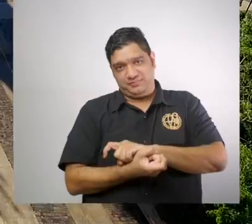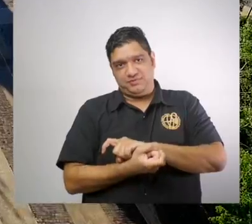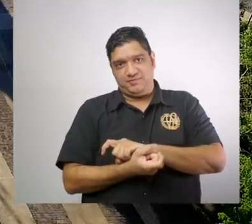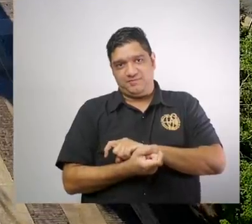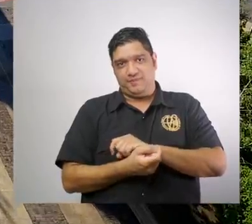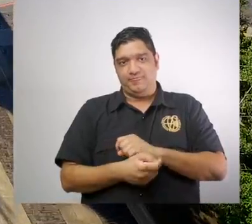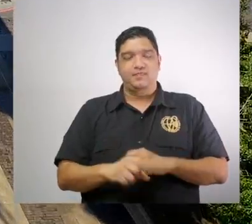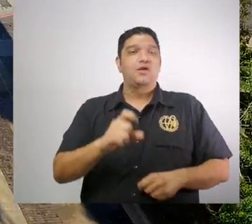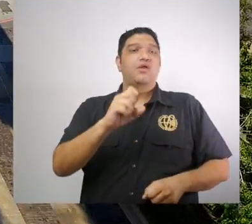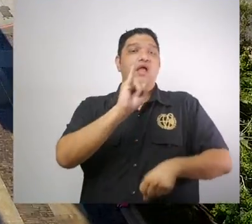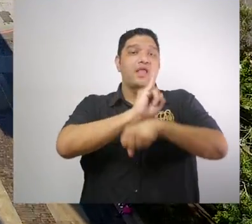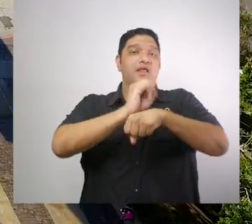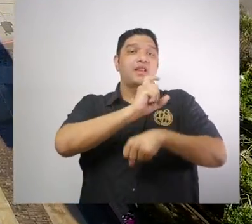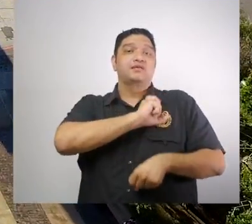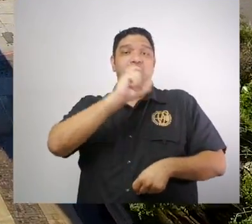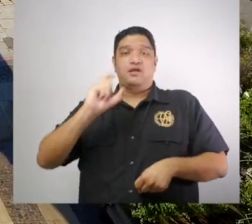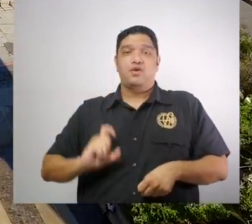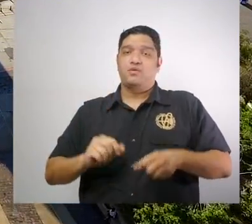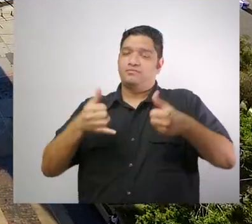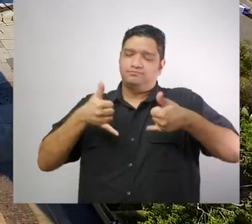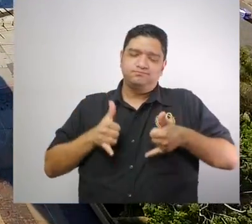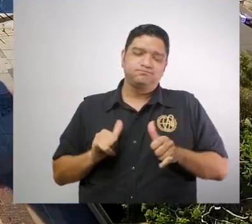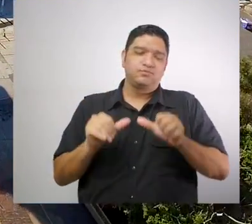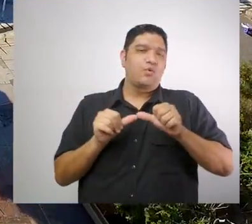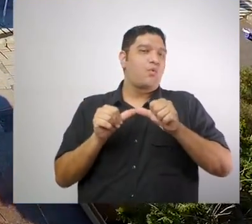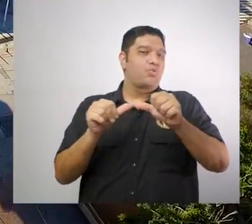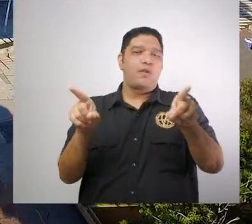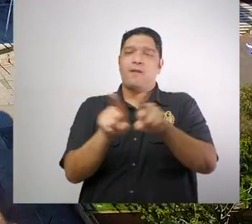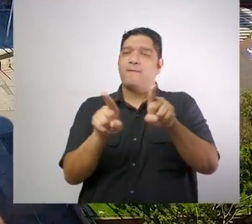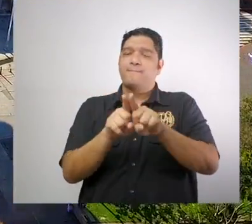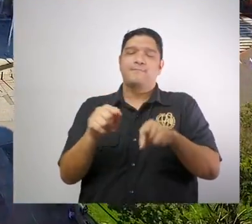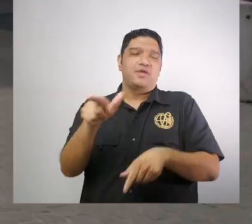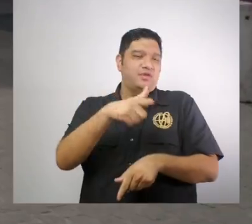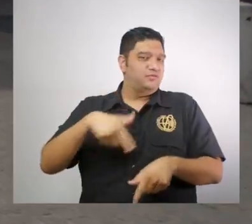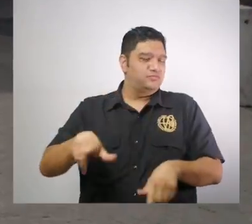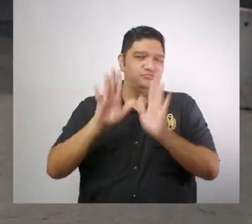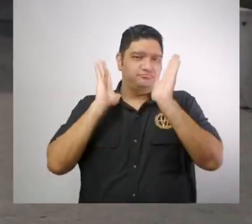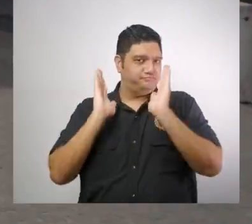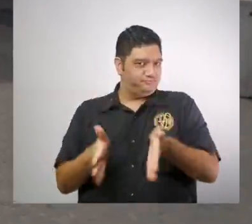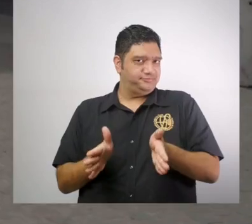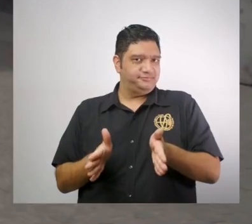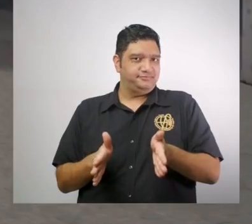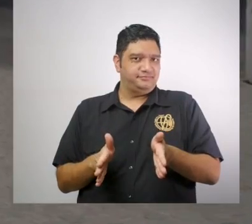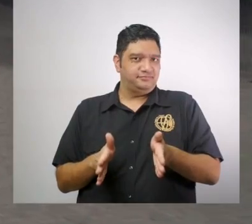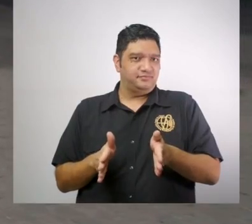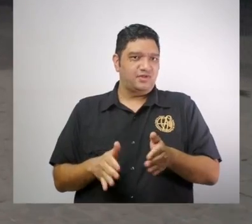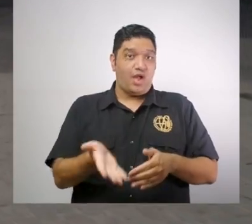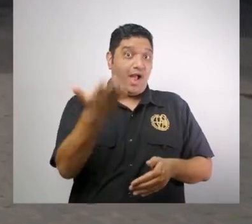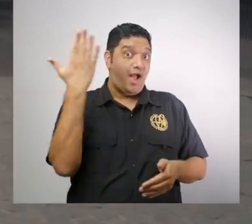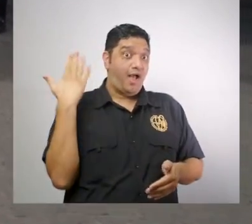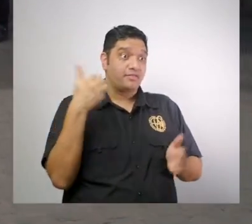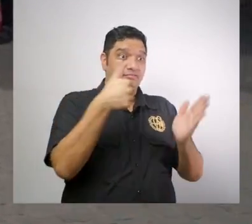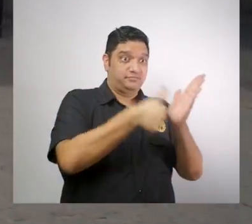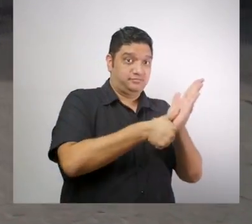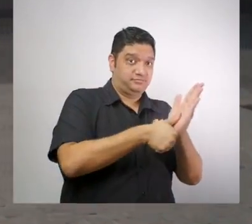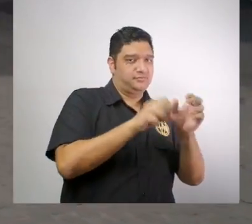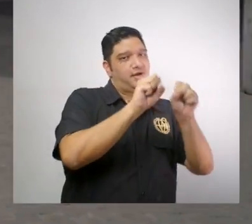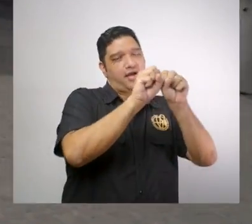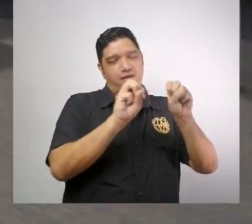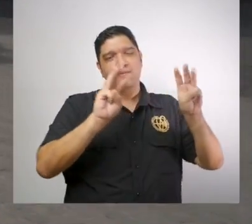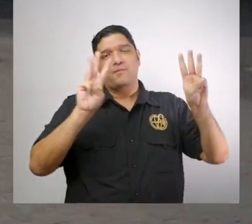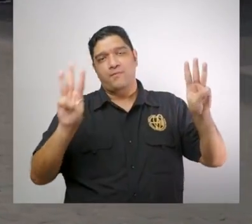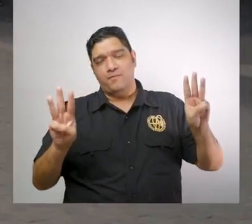Catedral Metropolitana, junto al Arzobispado y al Colegio de Infantes, donde estaba el Ayuntamiento, Palacio